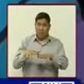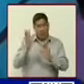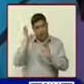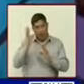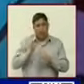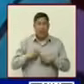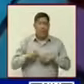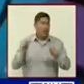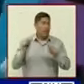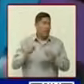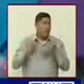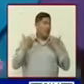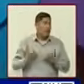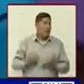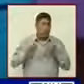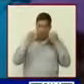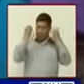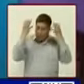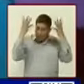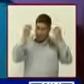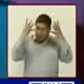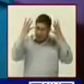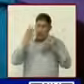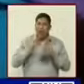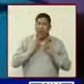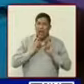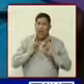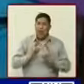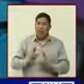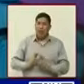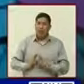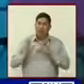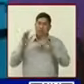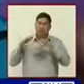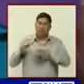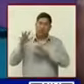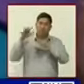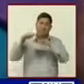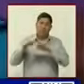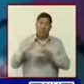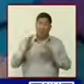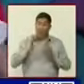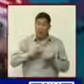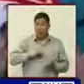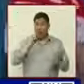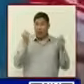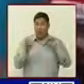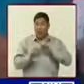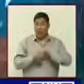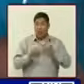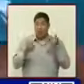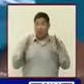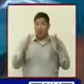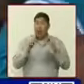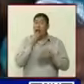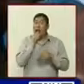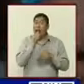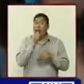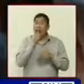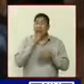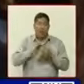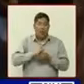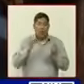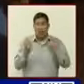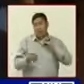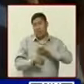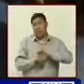Lo que pasa es que esta tarde nos cayó una lluvia tan grande que el río Choqueo se volvió pared, esto que debería desembocar se volvió pared, no entraba el agua y se